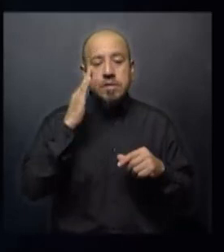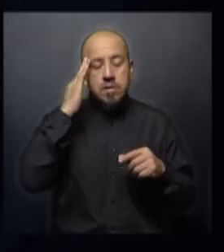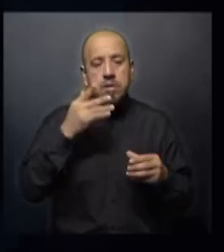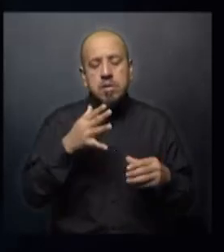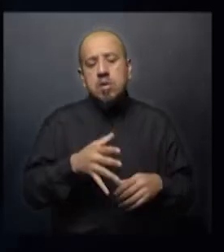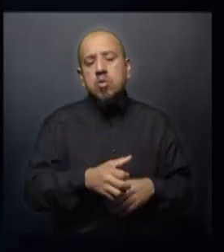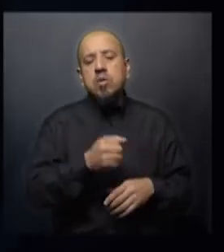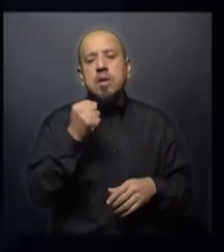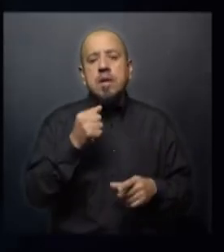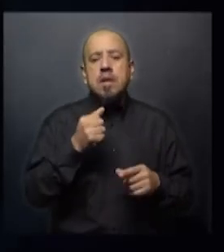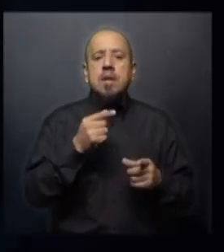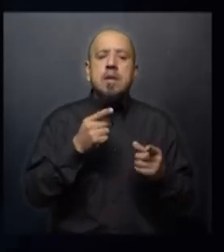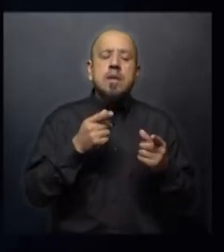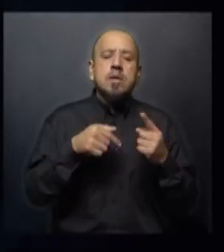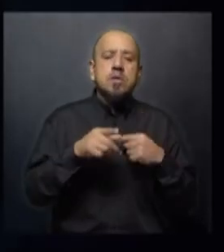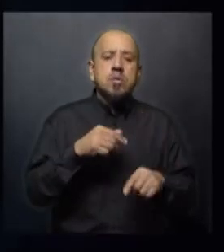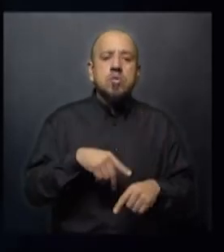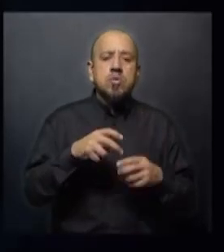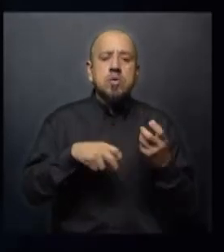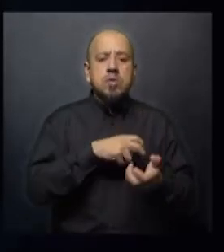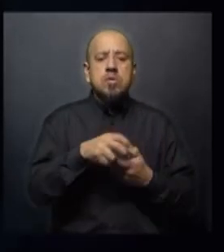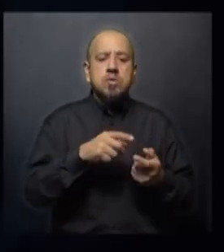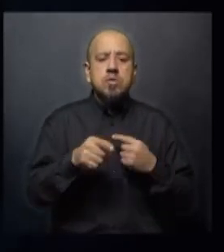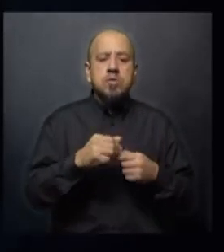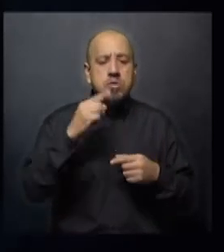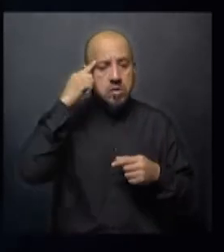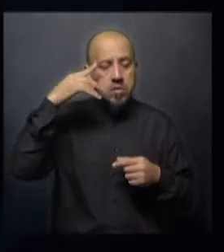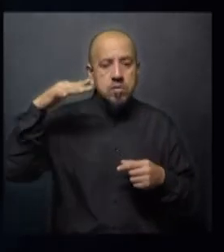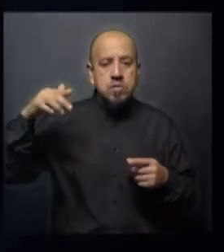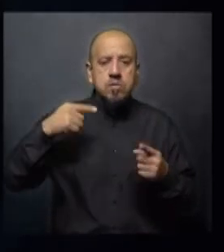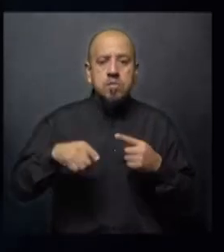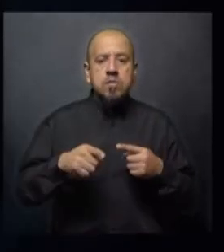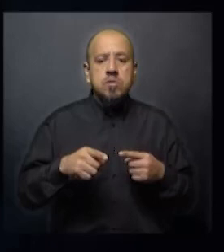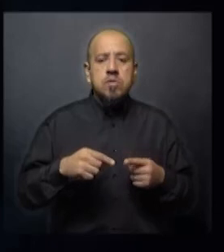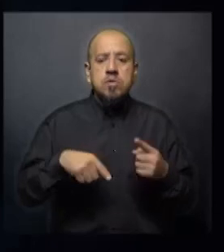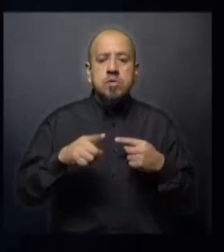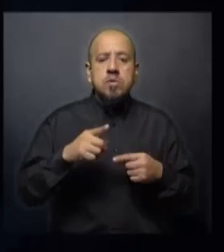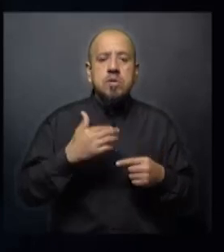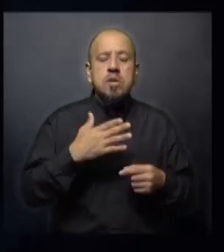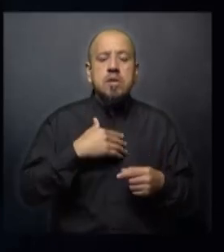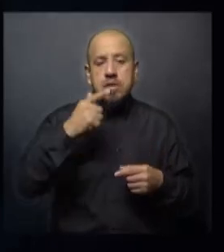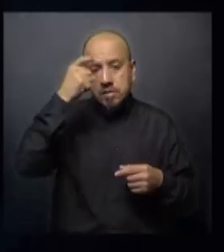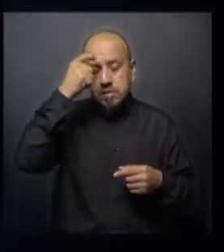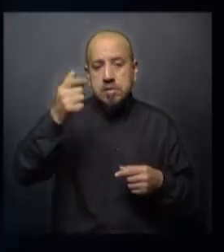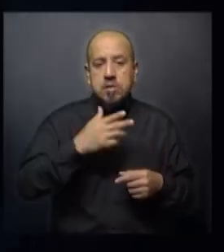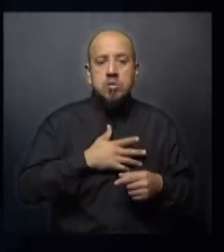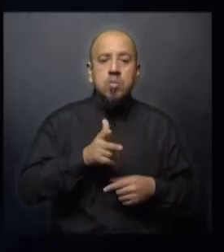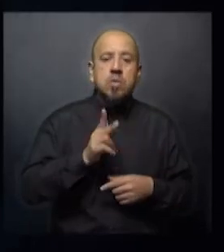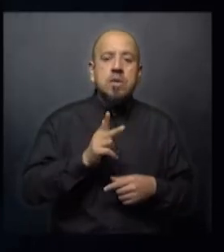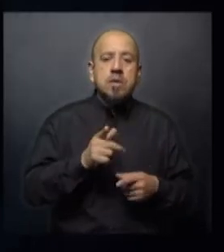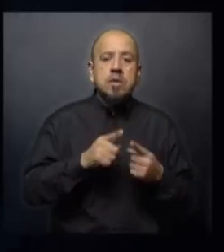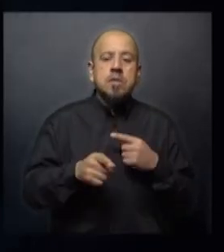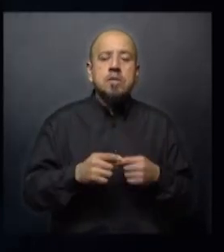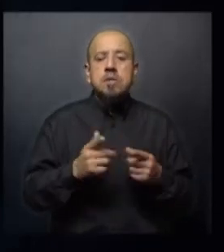tiene que ver con relaciones muy muy complejas entre la filosofía y lo llamamos las ciencias humanas y sociales la